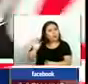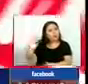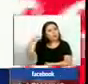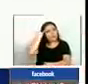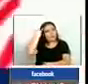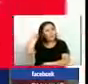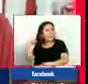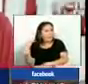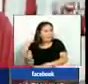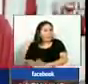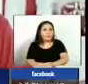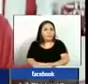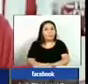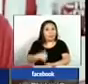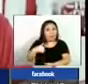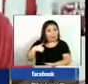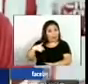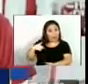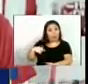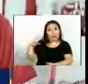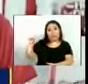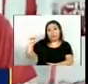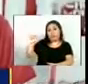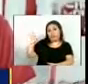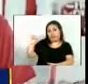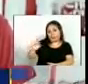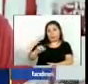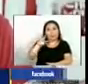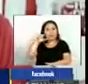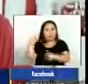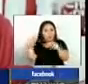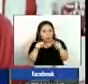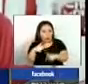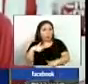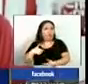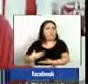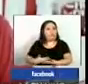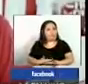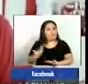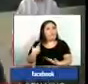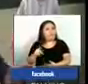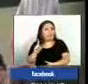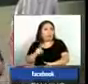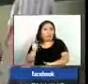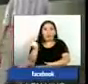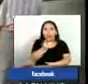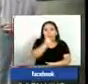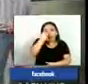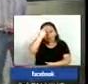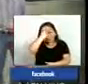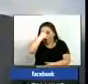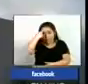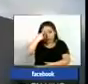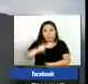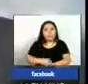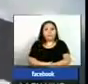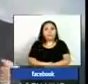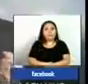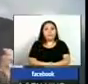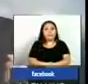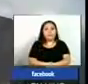iniciativa me llamo Dino Safie tengo 30 años tengo un hijo y soy un cantante católico esta vida es